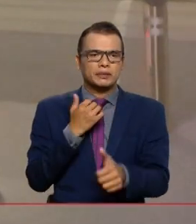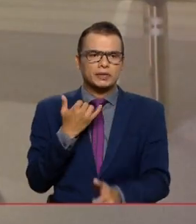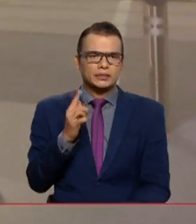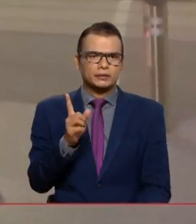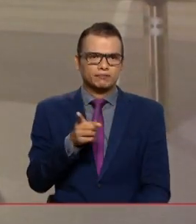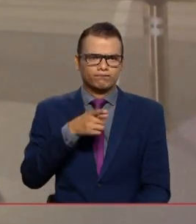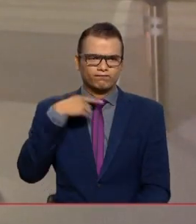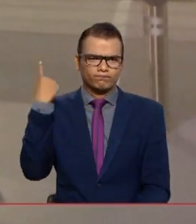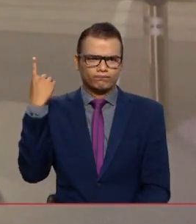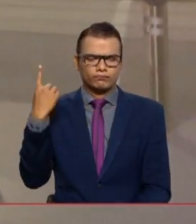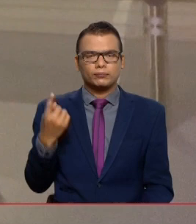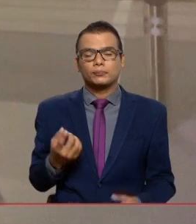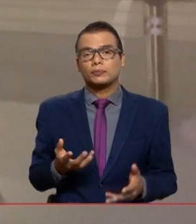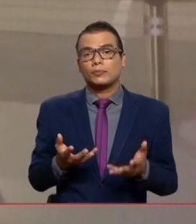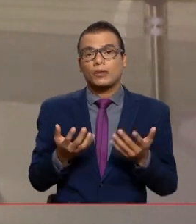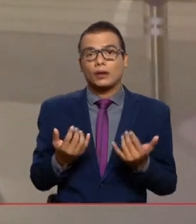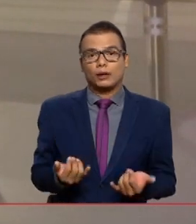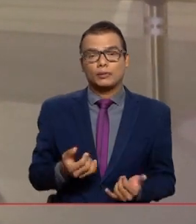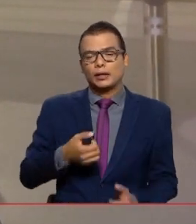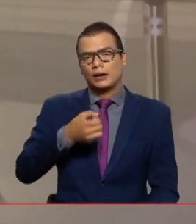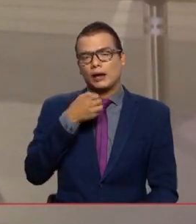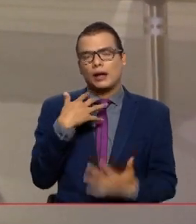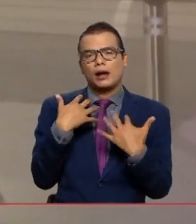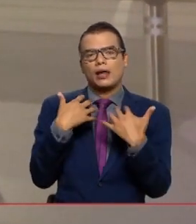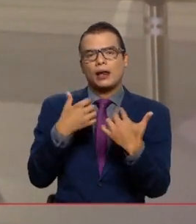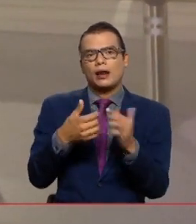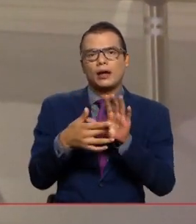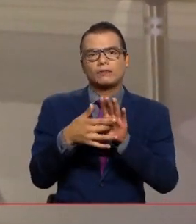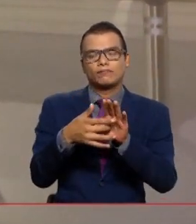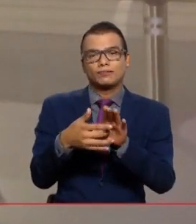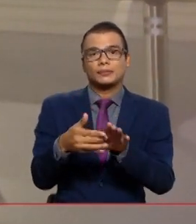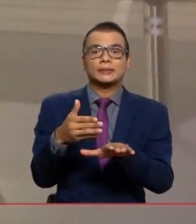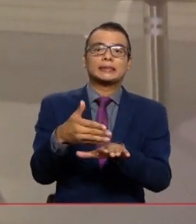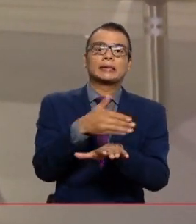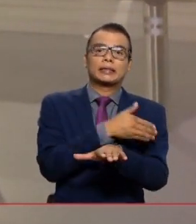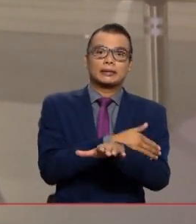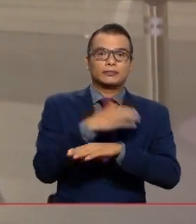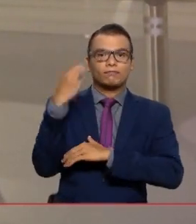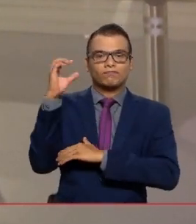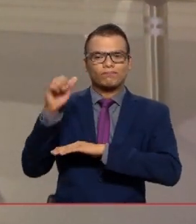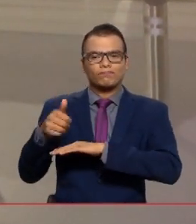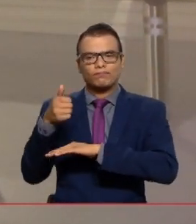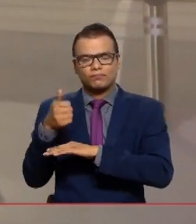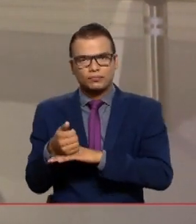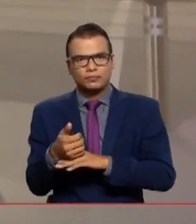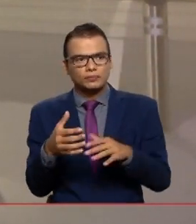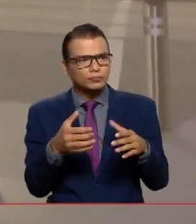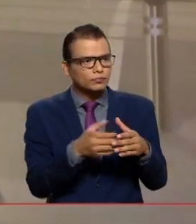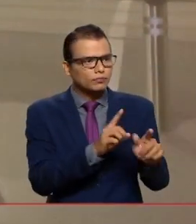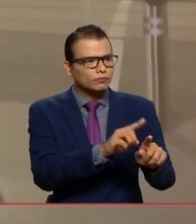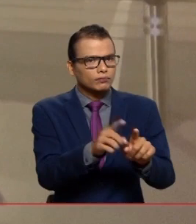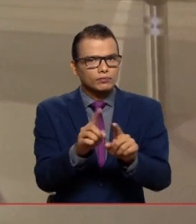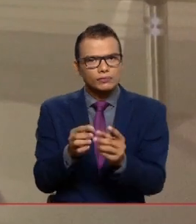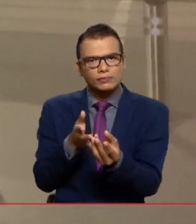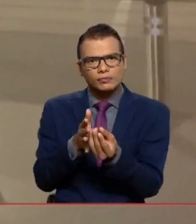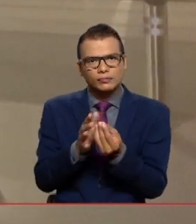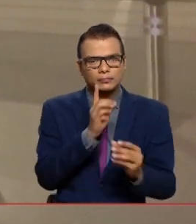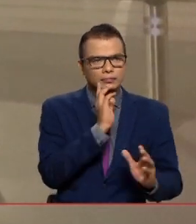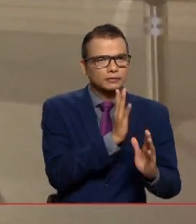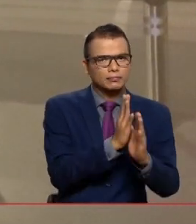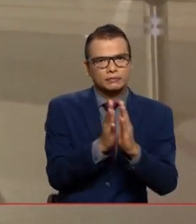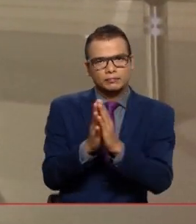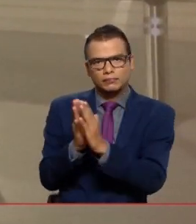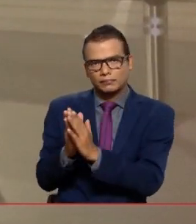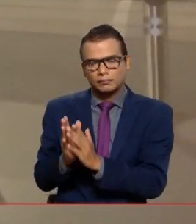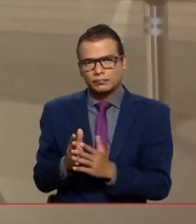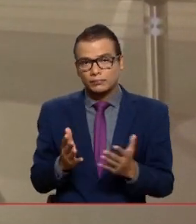Antes de encarar lo que será la conferencia de prensa hoy, Nelson Abadía dialogó ante los medios de comunicación. Aclaró dos temas. Uno,